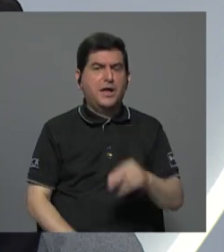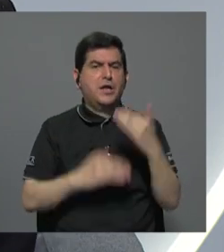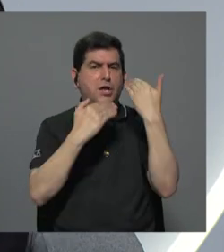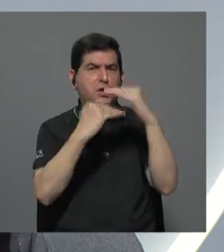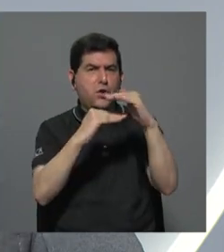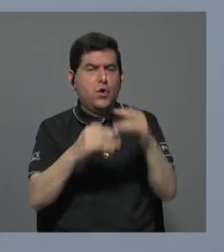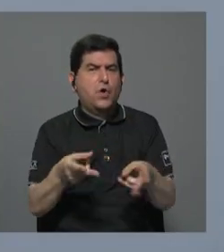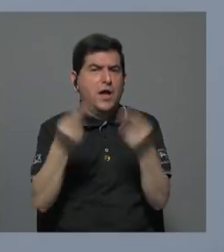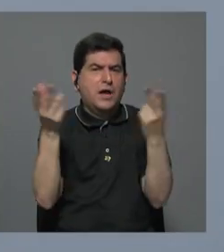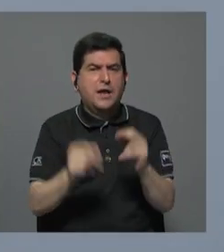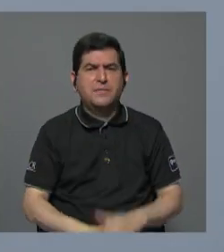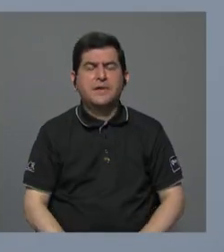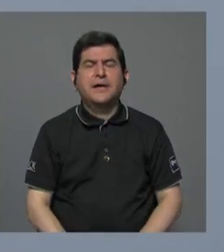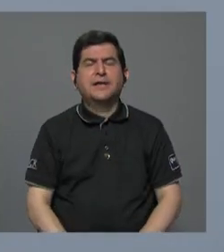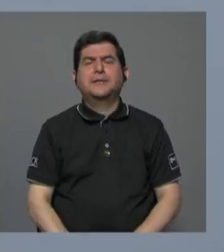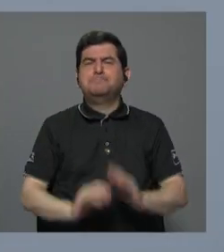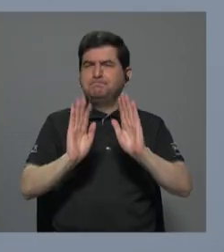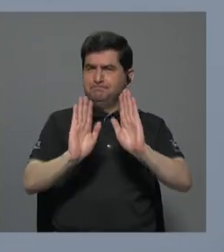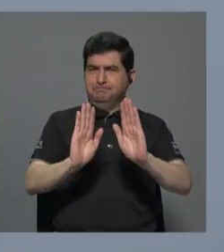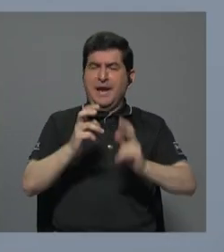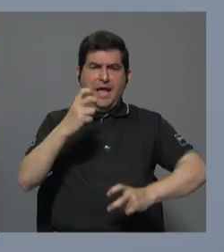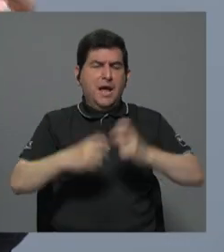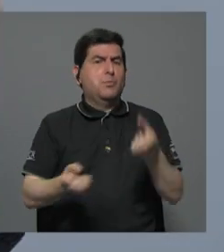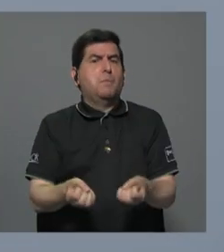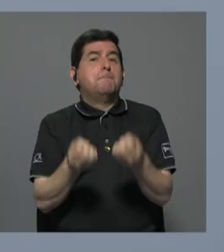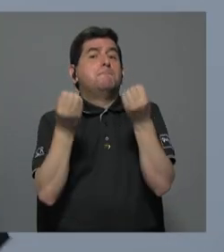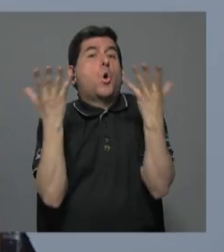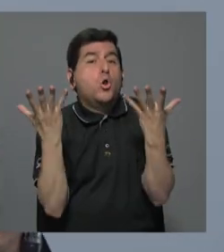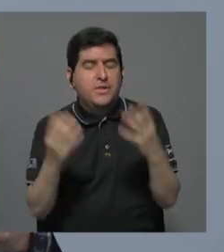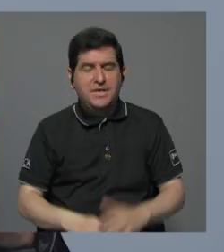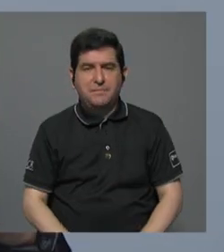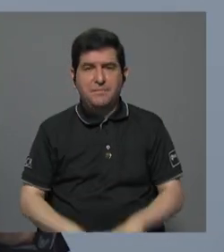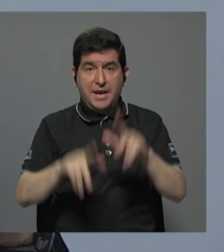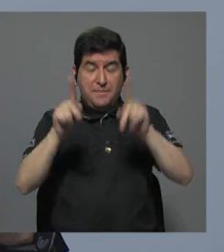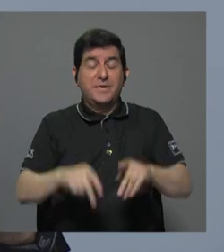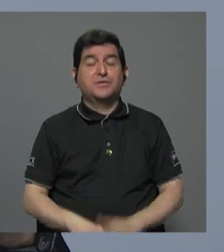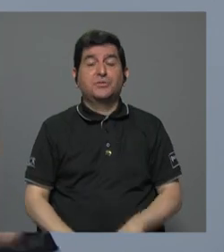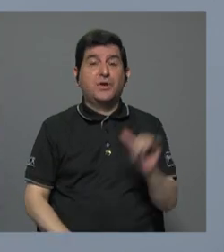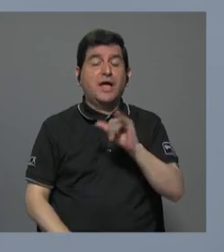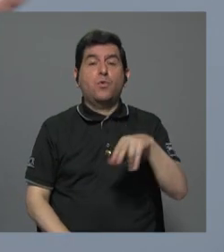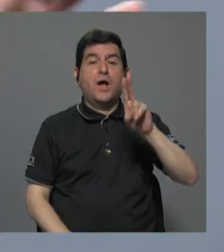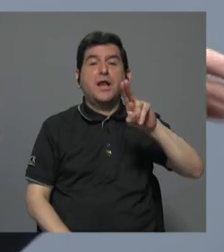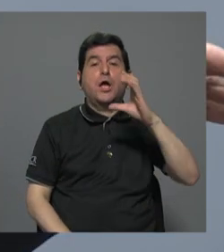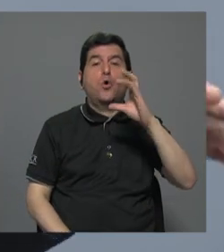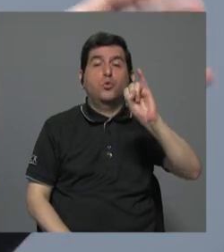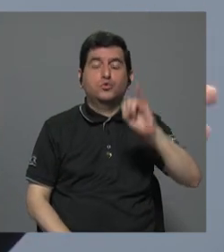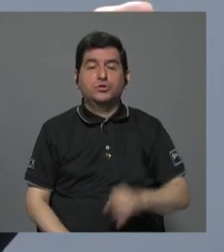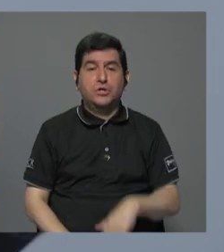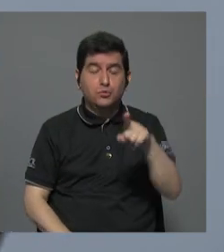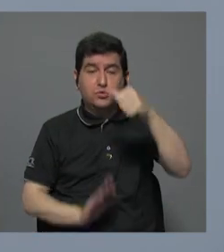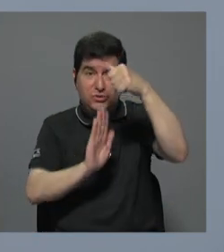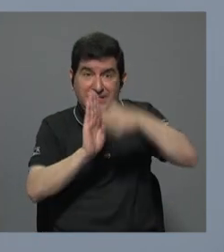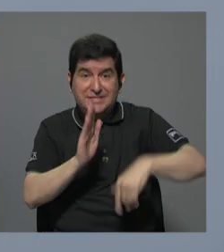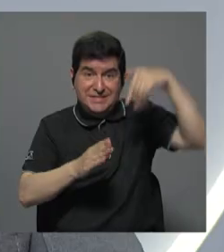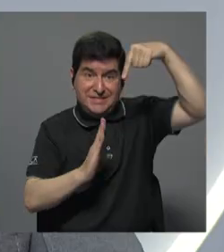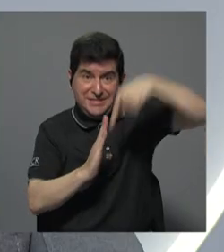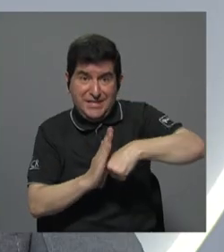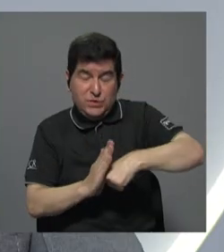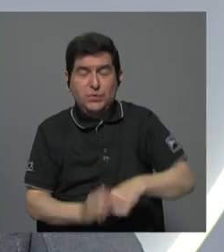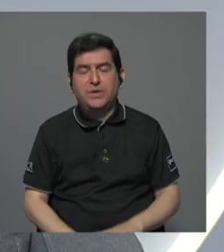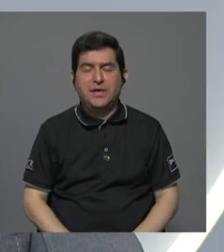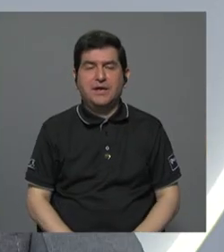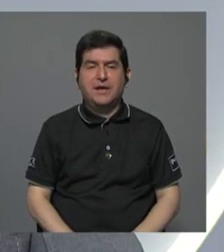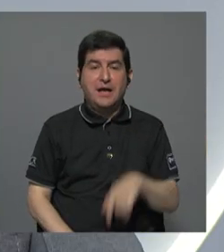limitación del gasto no vamos a ver el problema en múltiples o tiene un paciente en cuidados intensivos y por donde el metal bisturí en este momento aquí